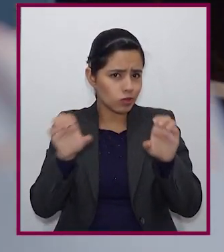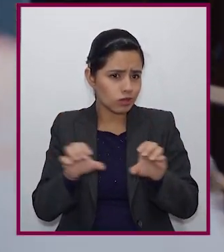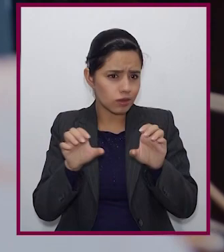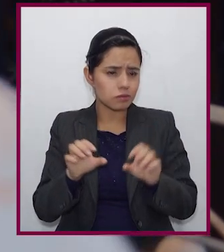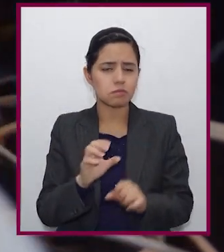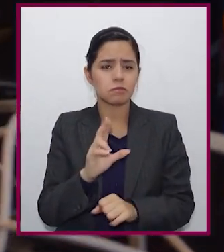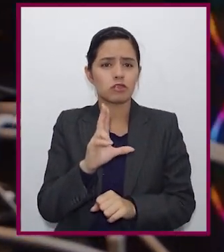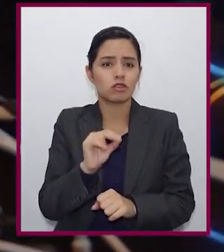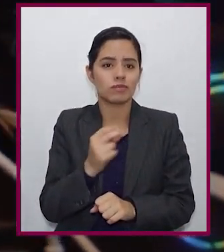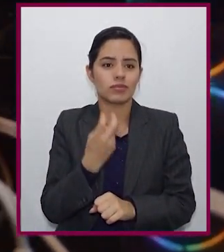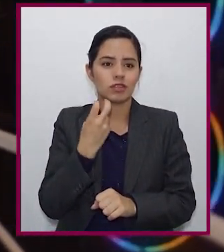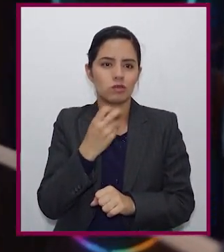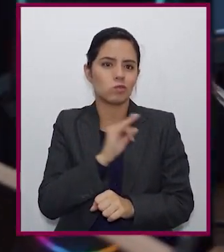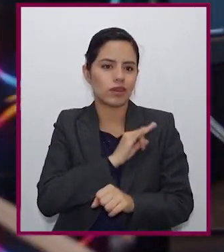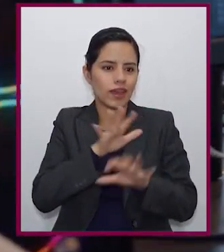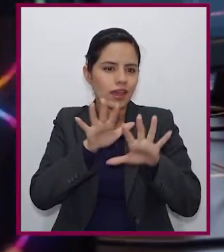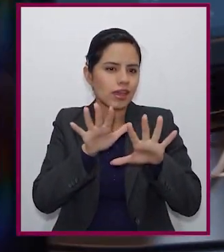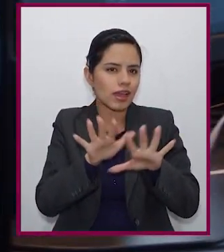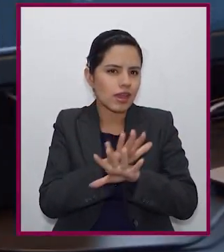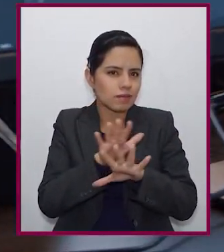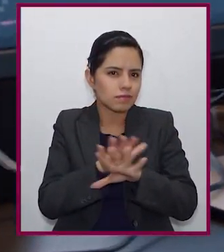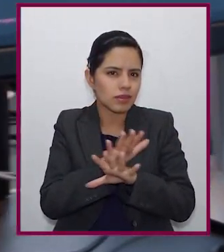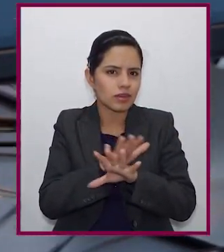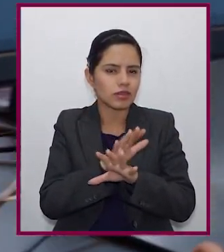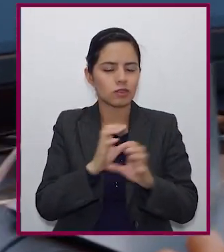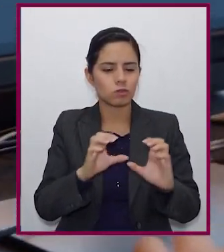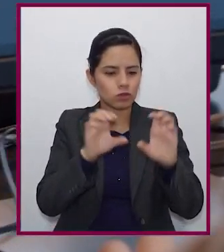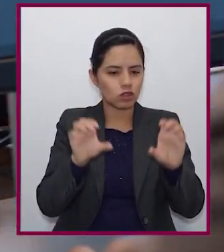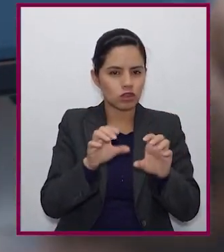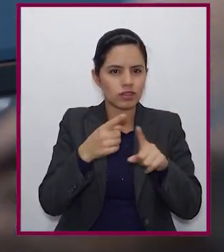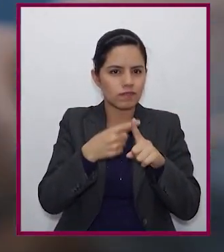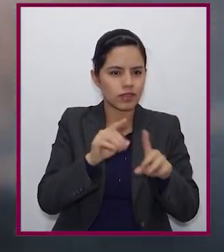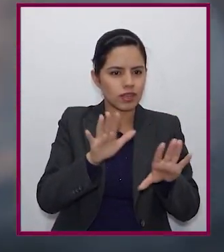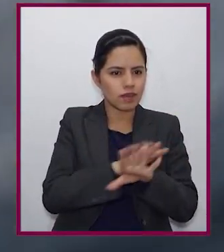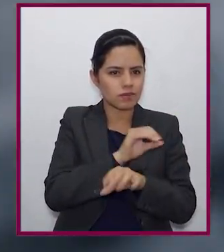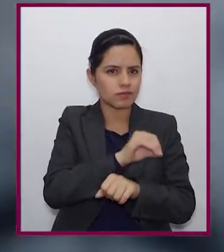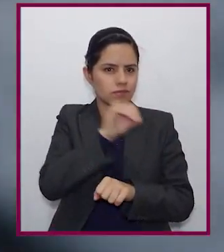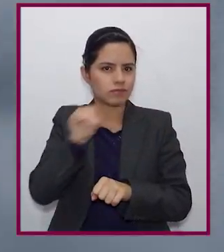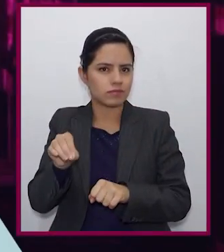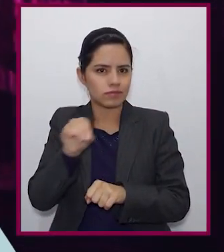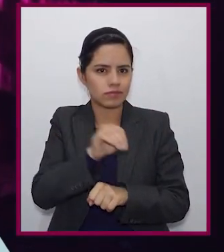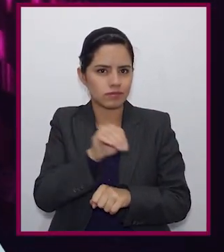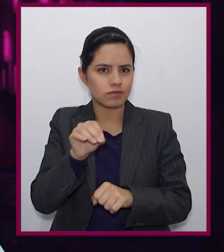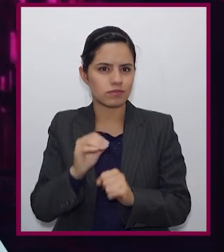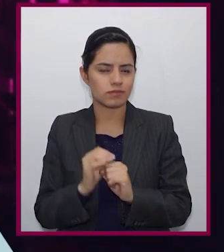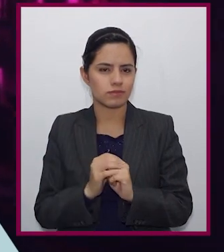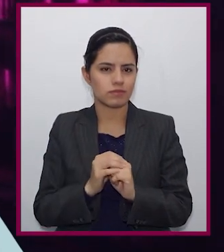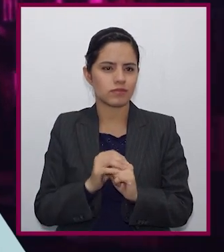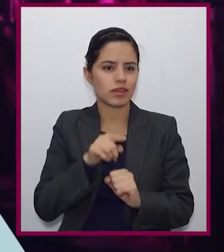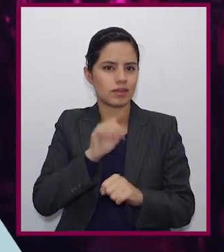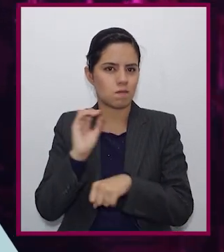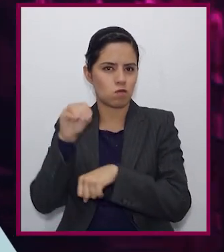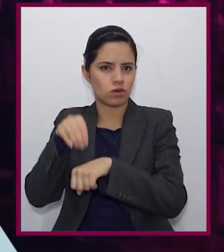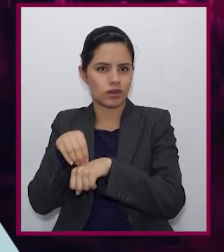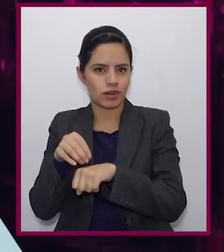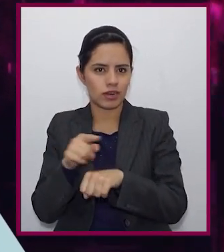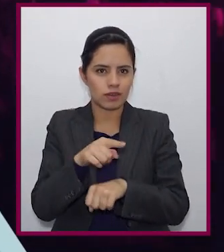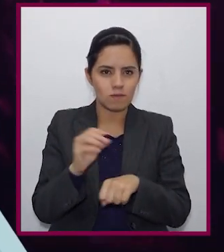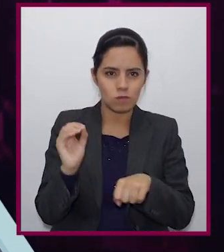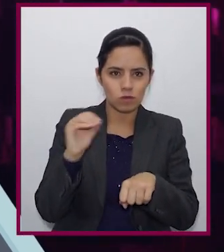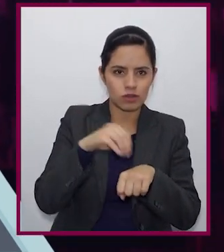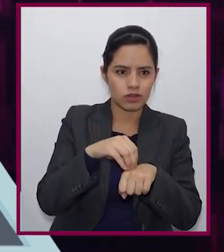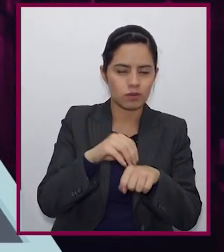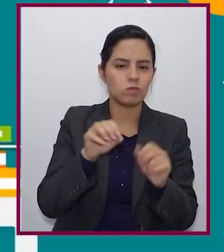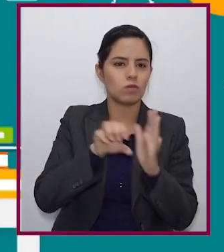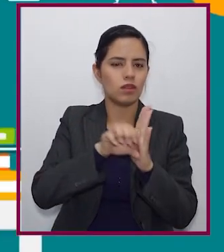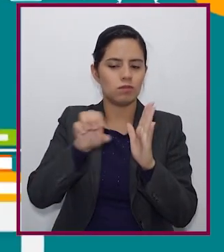La ventaja de esos lenguajes es que se pueden cambiar entre diferentes computadoras. En esta categoría ya están los lenguajes de programación que utilizamos hoy